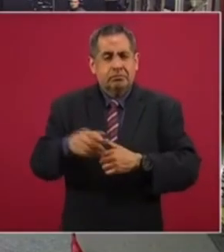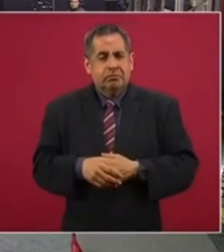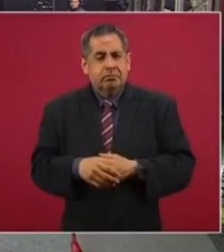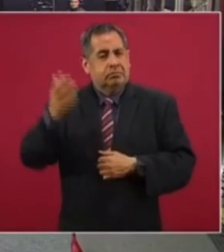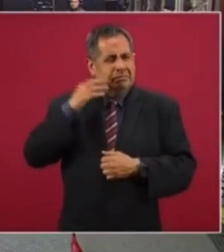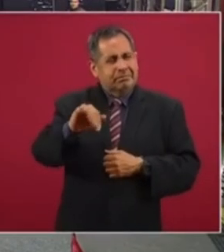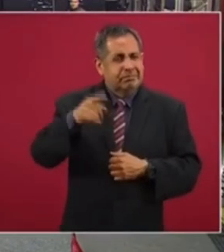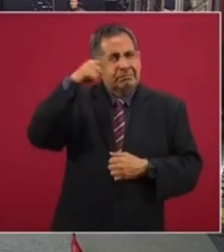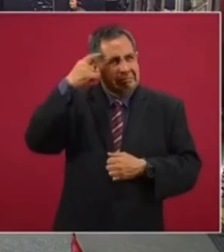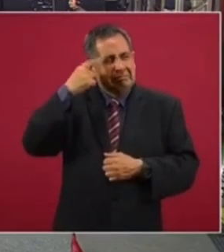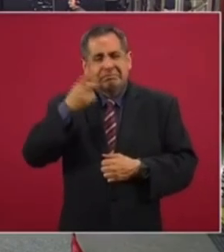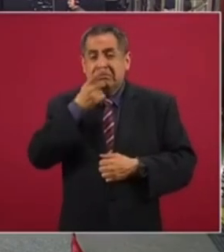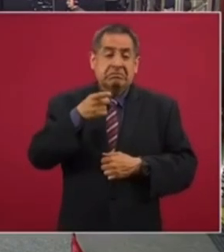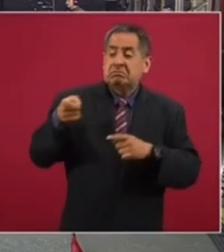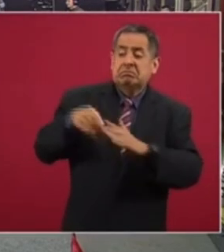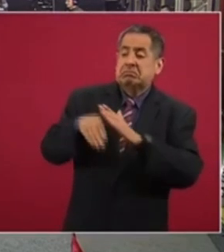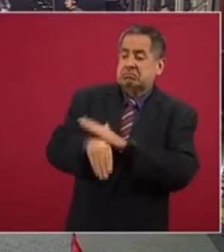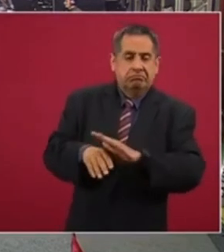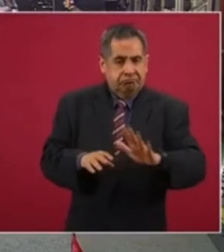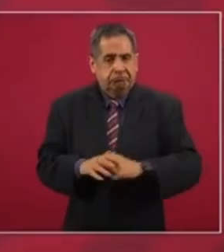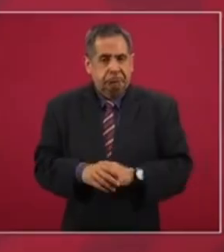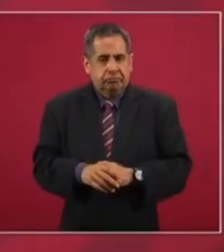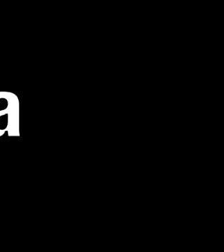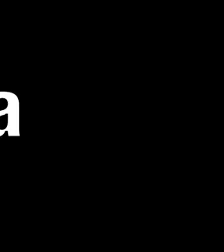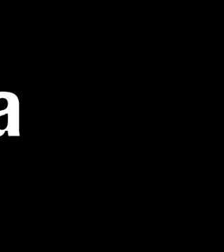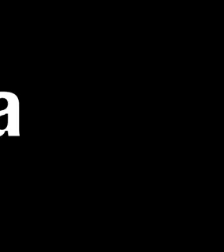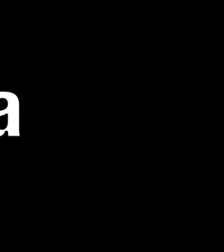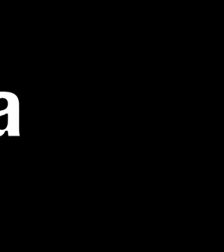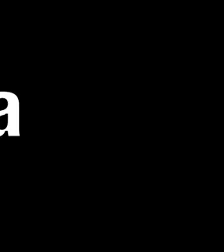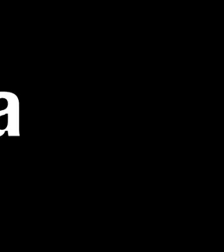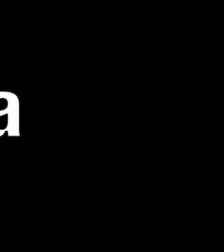el 29 de abril del 2020. Sí, así estaban los pronósticos. Vamos a tener este dato. No.